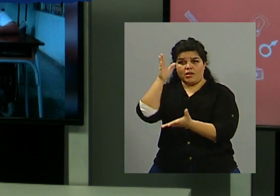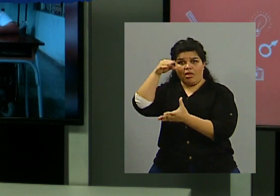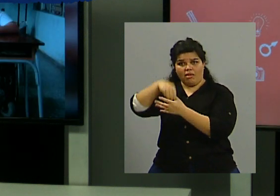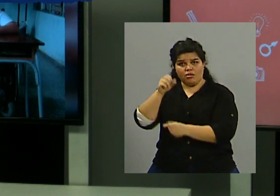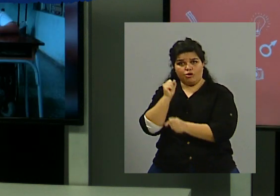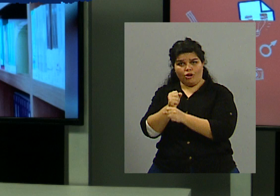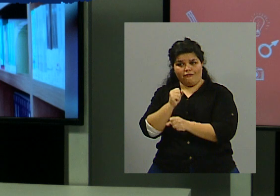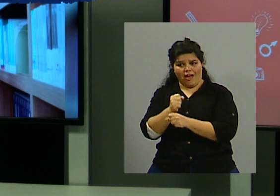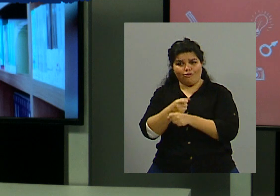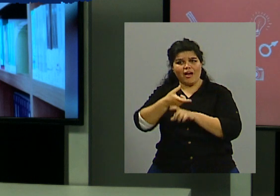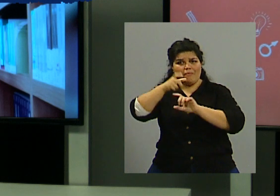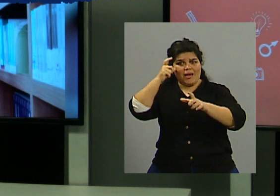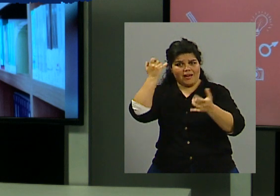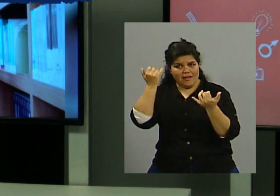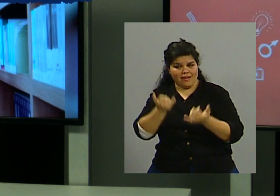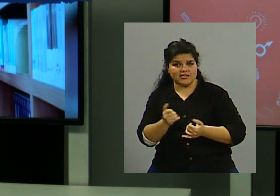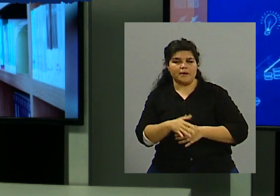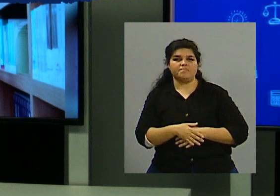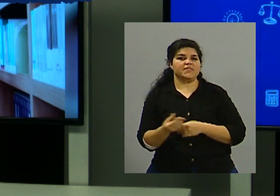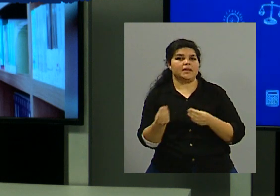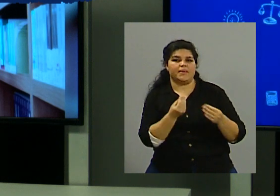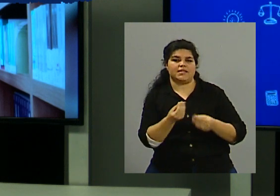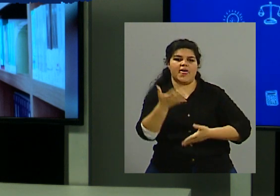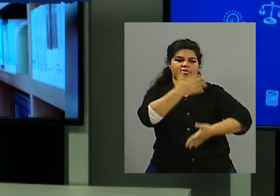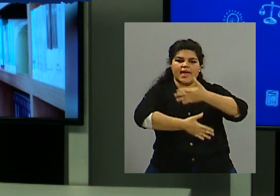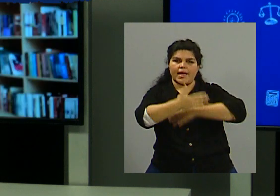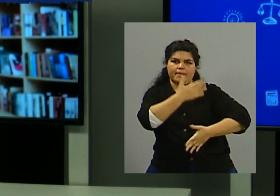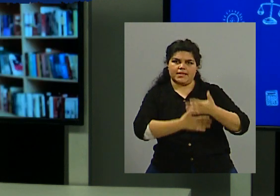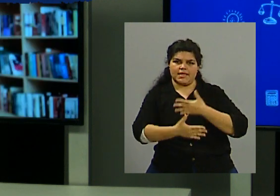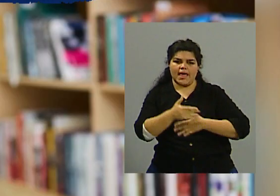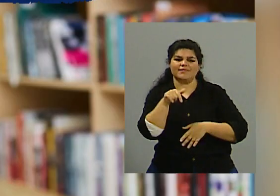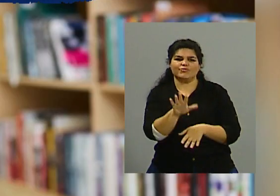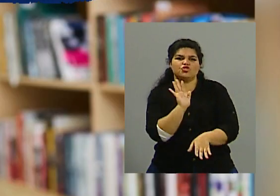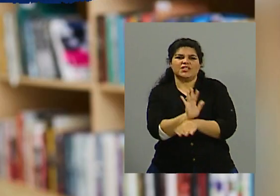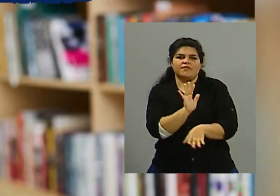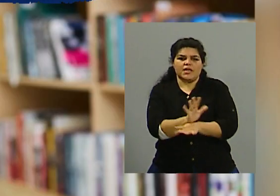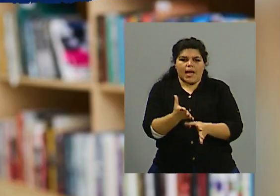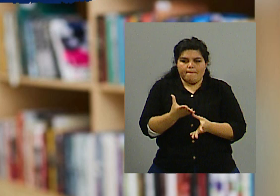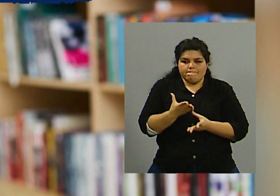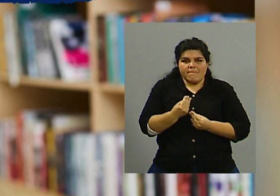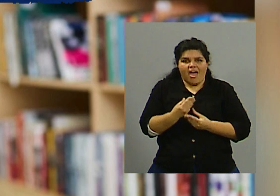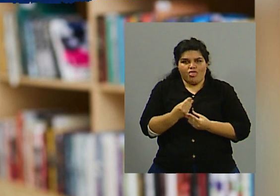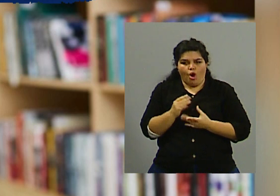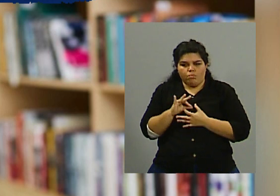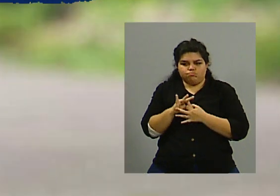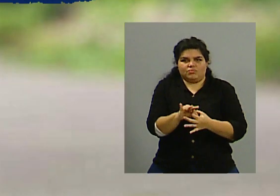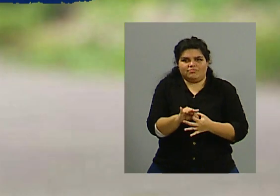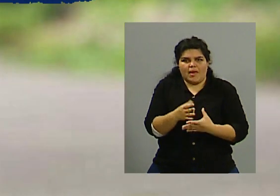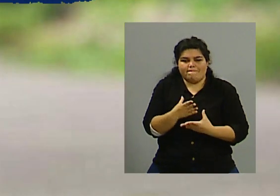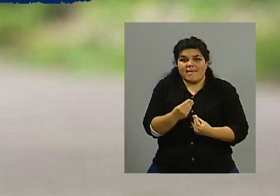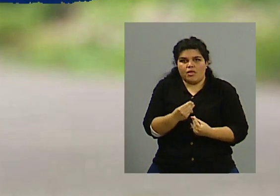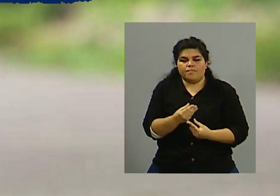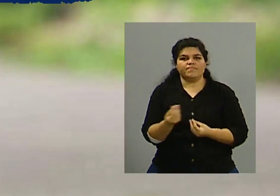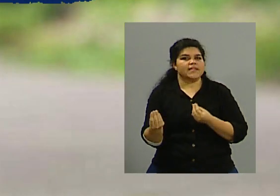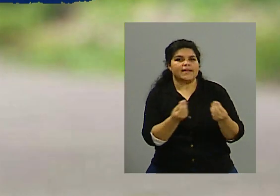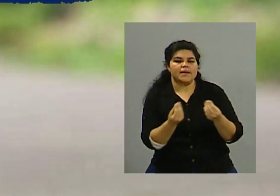donde la discapacidad en general genera miedo por Ujú, desconocimiento, no por otra situación, sino me angustia